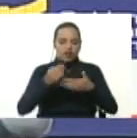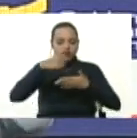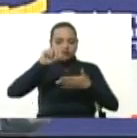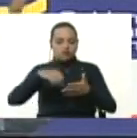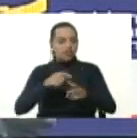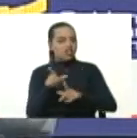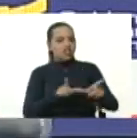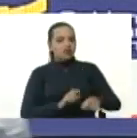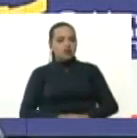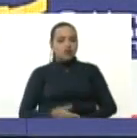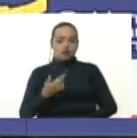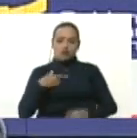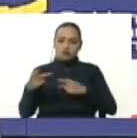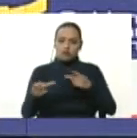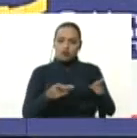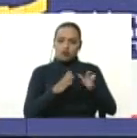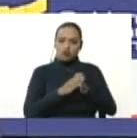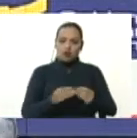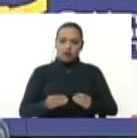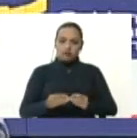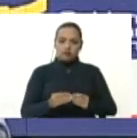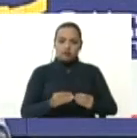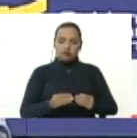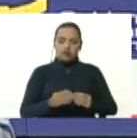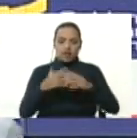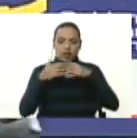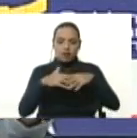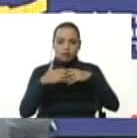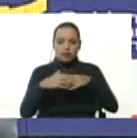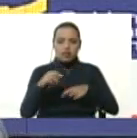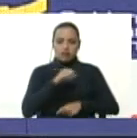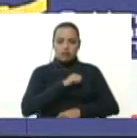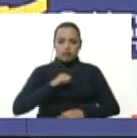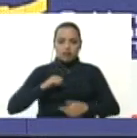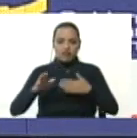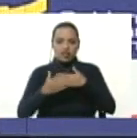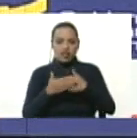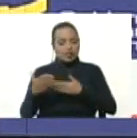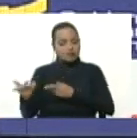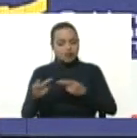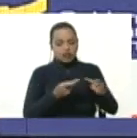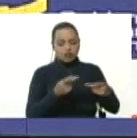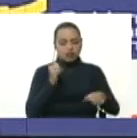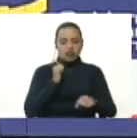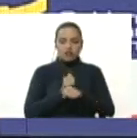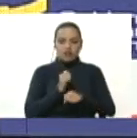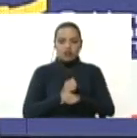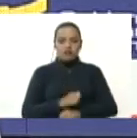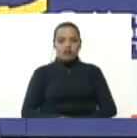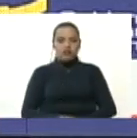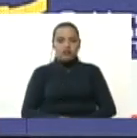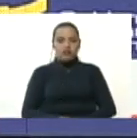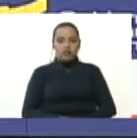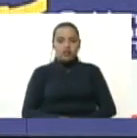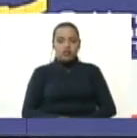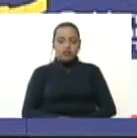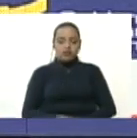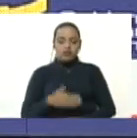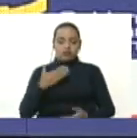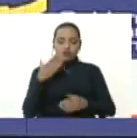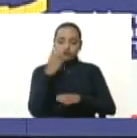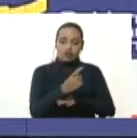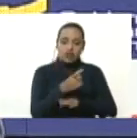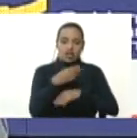Yo invito a todas las empresas privadas que se dedican a estos temas, las invito al trabajo. De hecho, es la orden que he dado, que se les